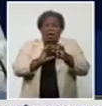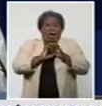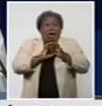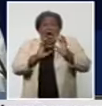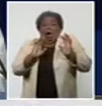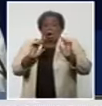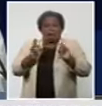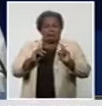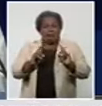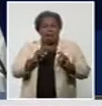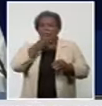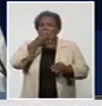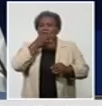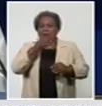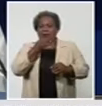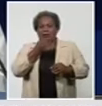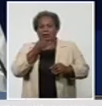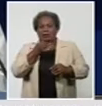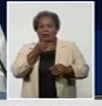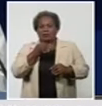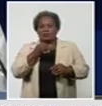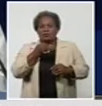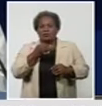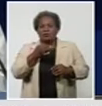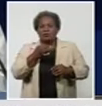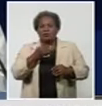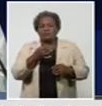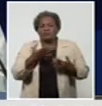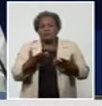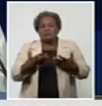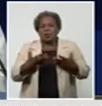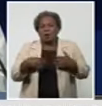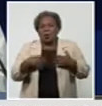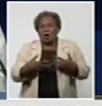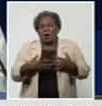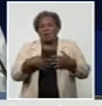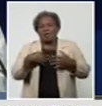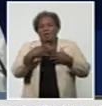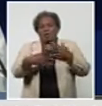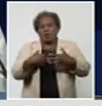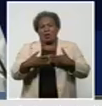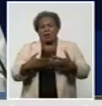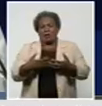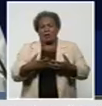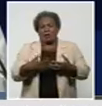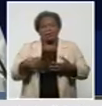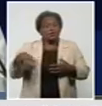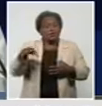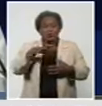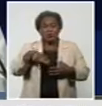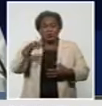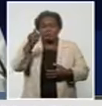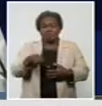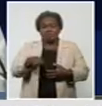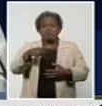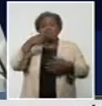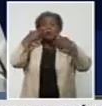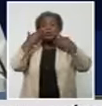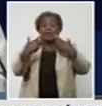sino realmente lo que nos pasa, y de forma tal que todos nos demos cuenta de lo importante que